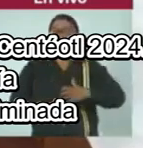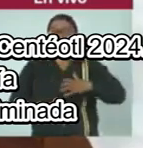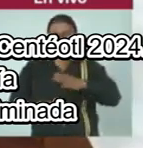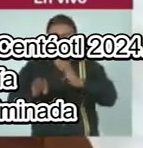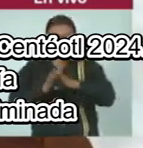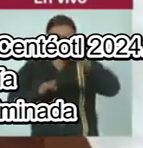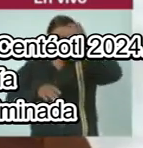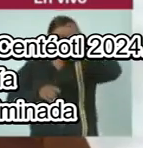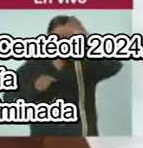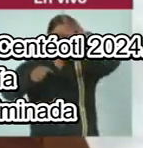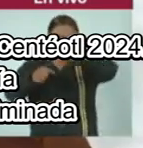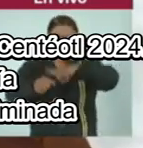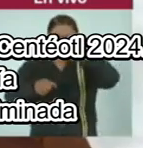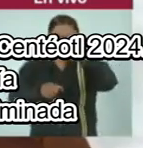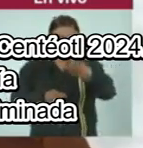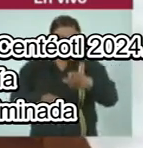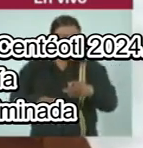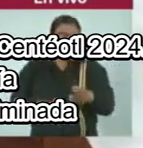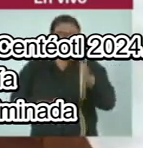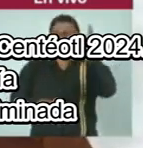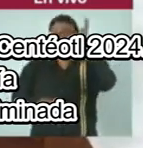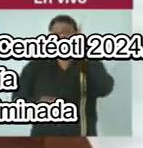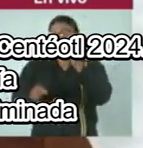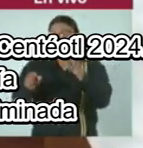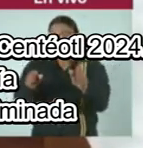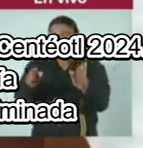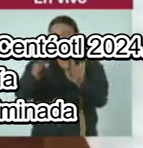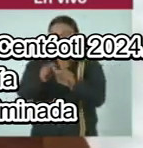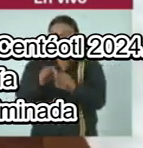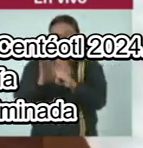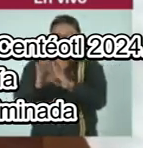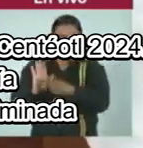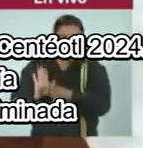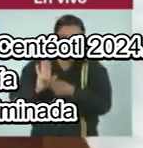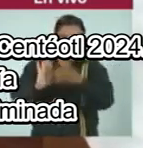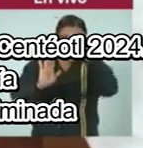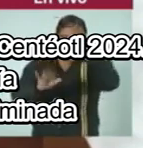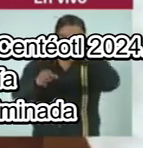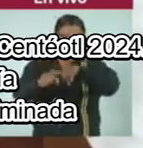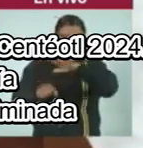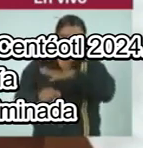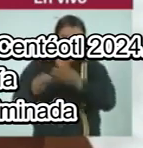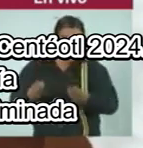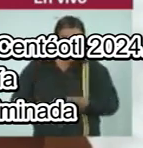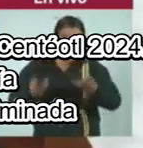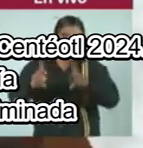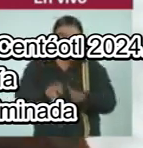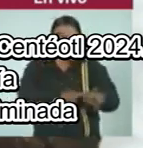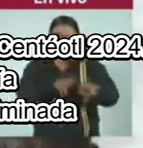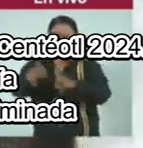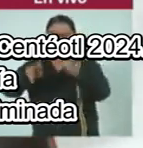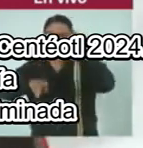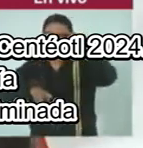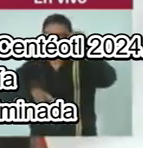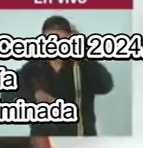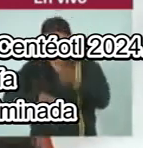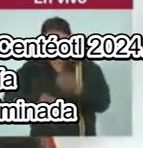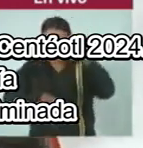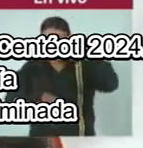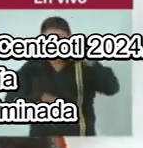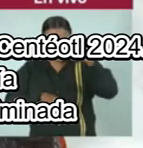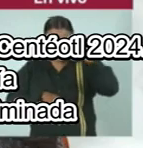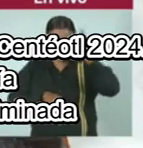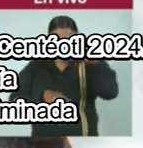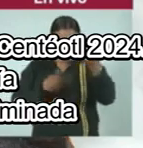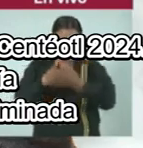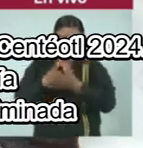cultura Y eso que fue solamente un poquitito de la muestra cultural que tenemos los pueblos oaxaqueños y espero que en próximas